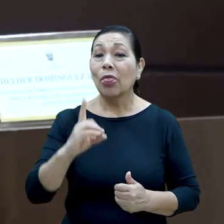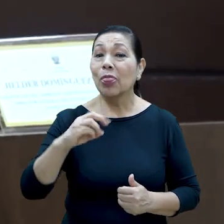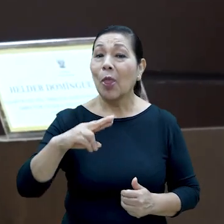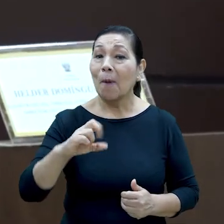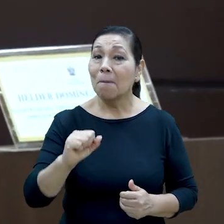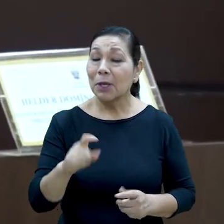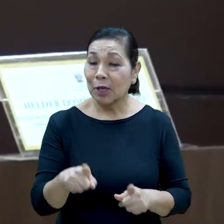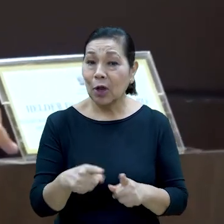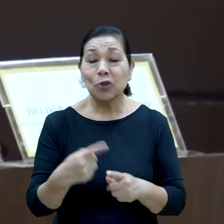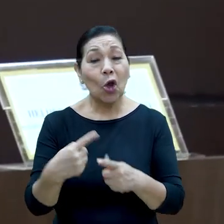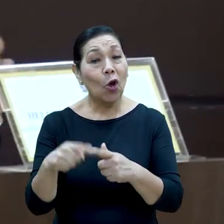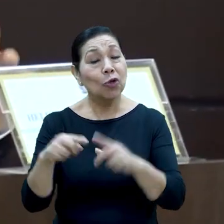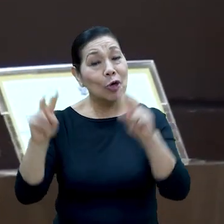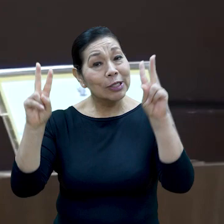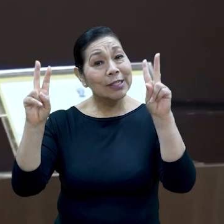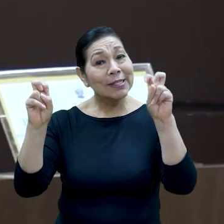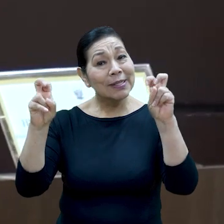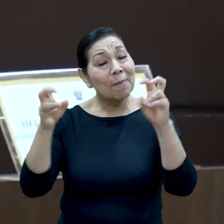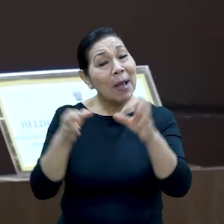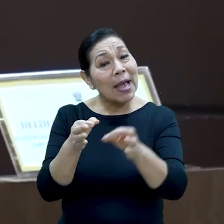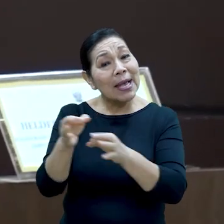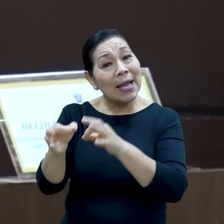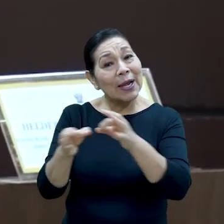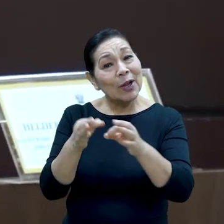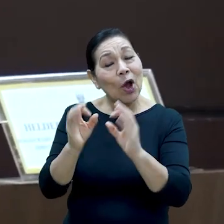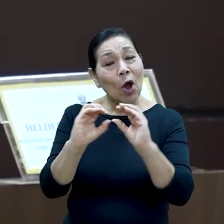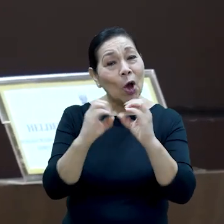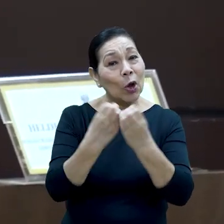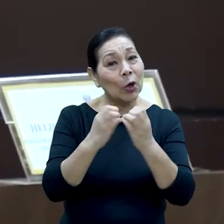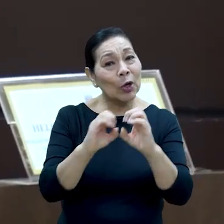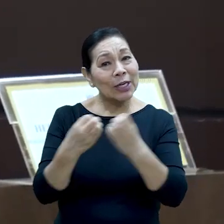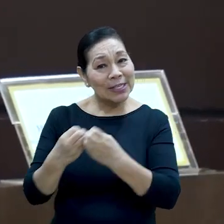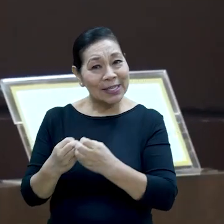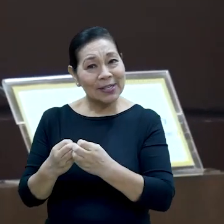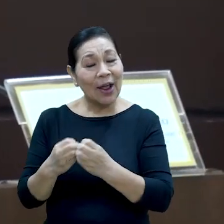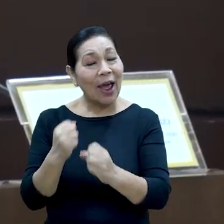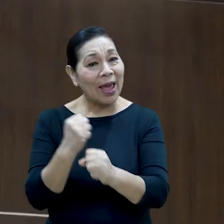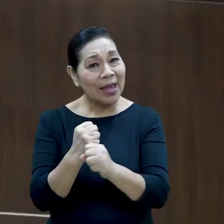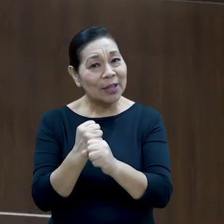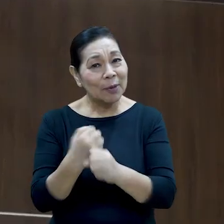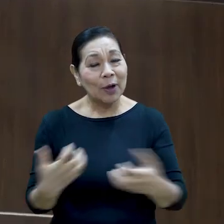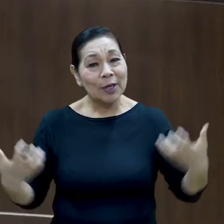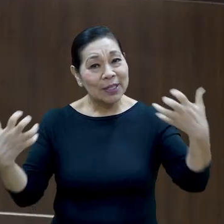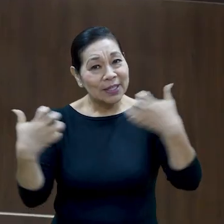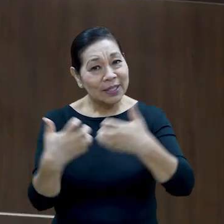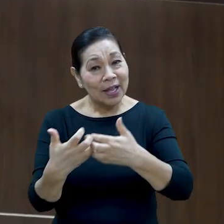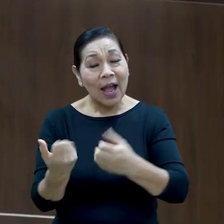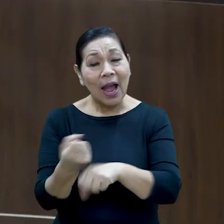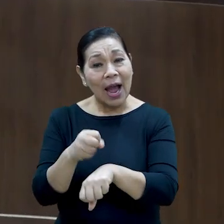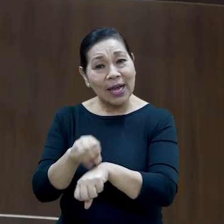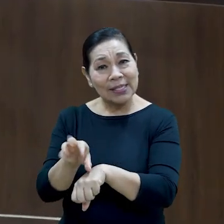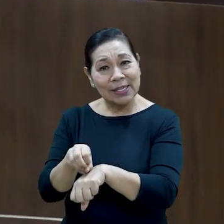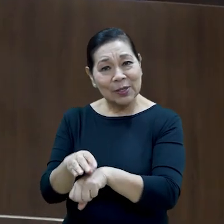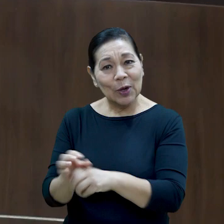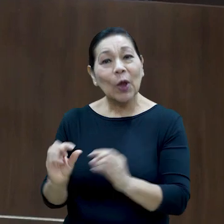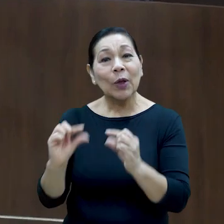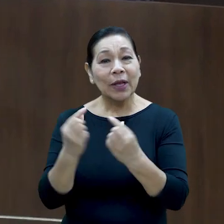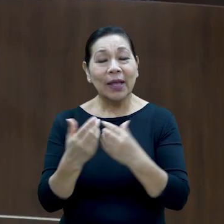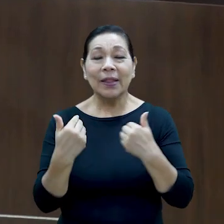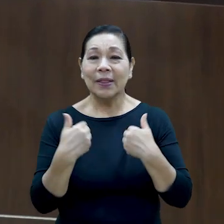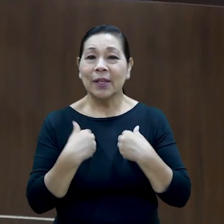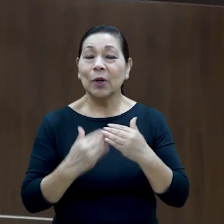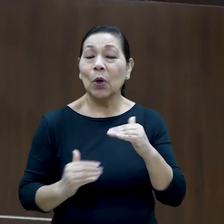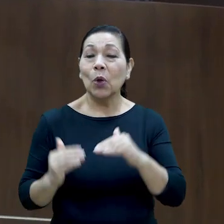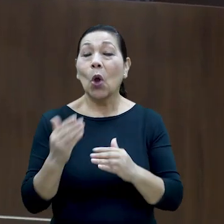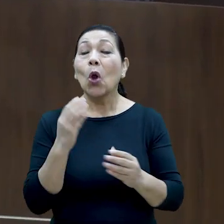Helder Domínguez destacó, entre otros temas, las explicaciones sobre la organización del despacho y el trabajo con los asesores, al igual que la opción consultiva